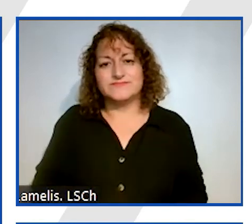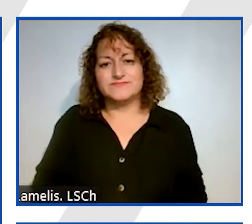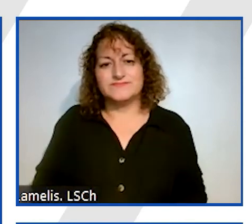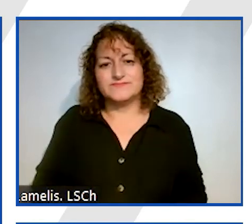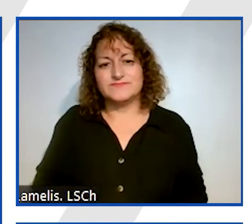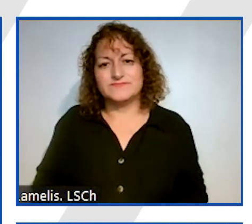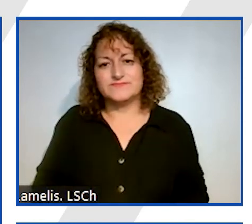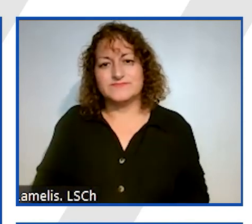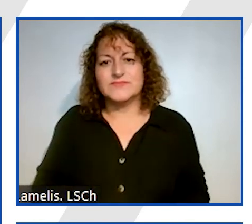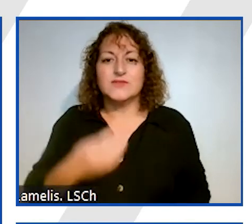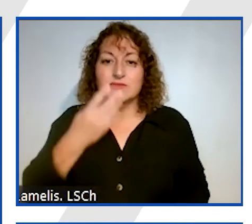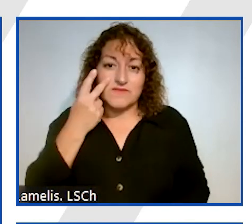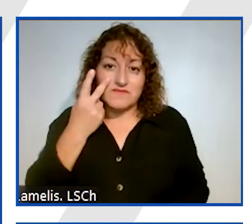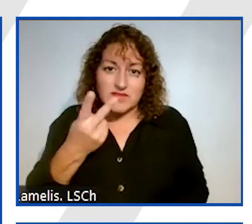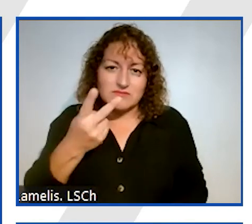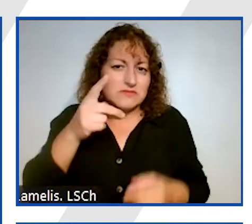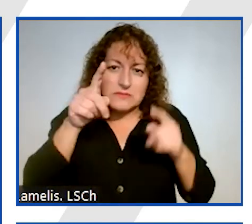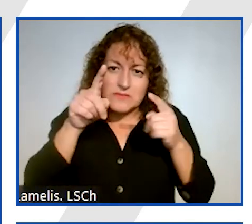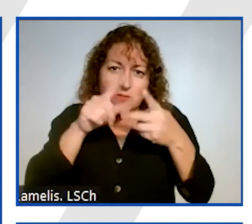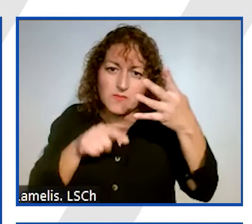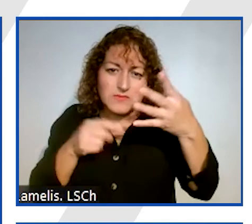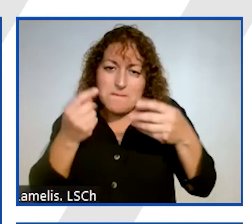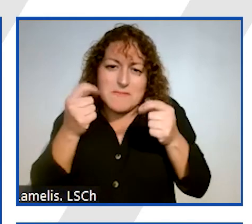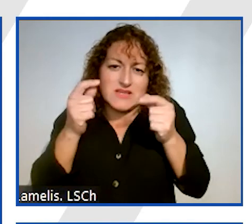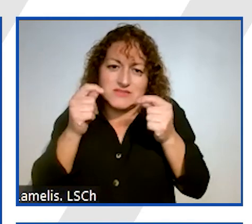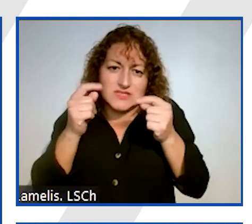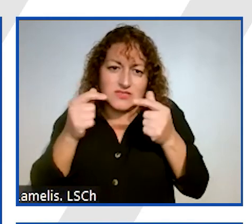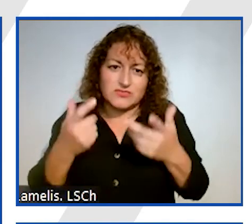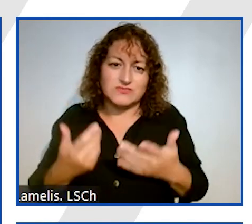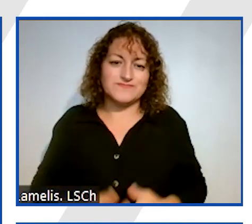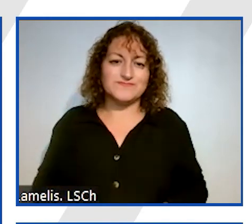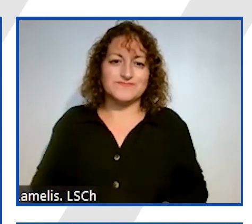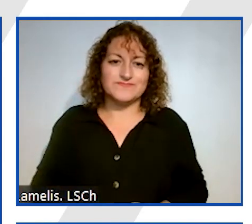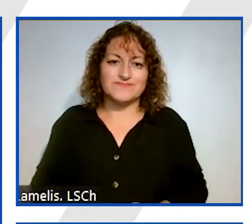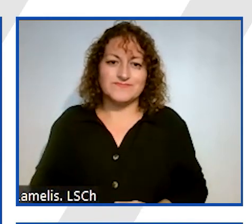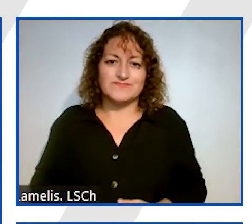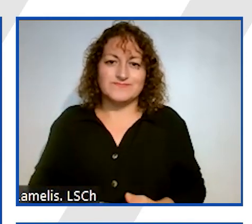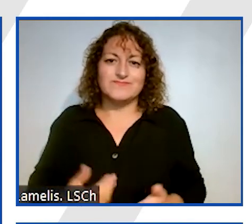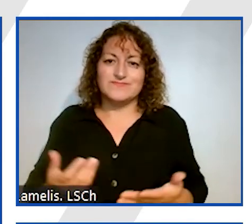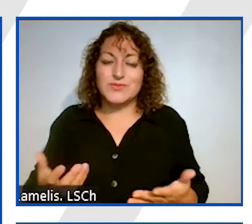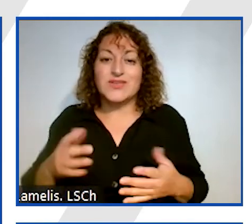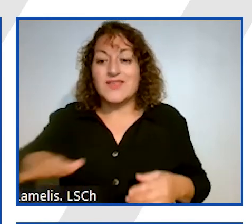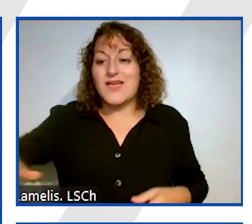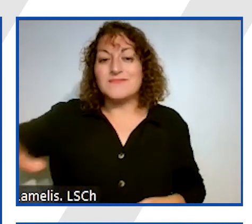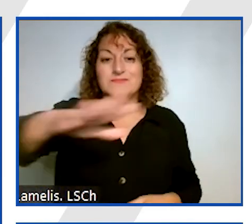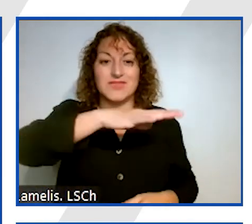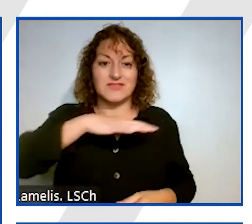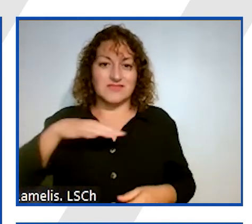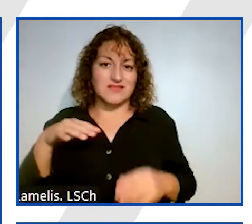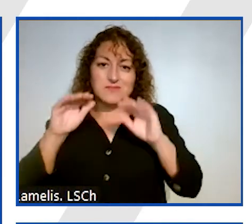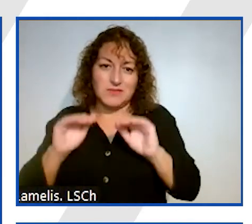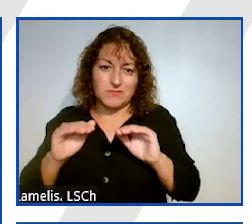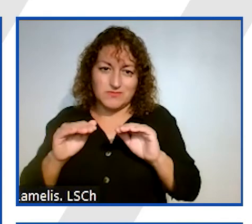Y bueno, se dan cuenta que son bastante parecidos todos, porque básicamente ocupan el mismo ambiente. Entonces están en las playas